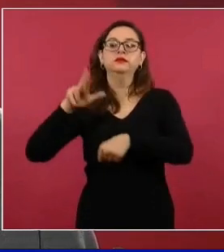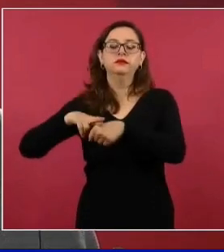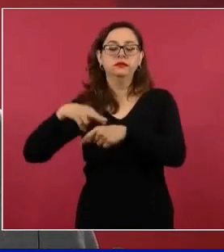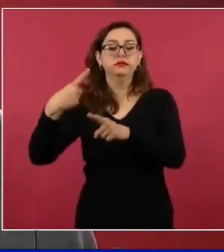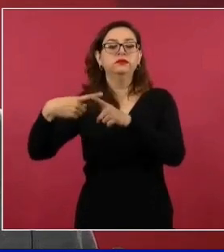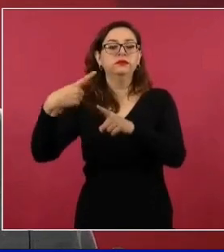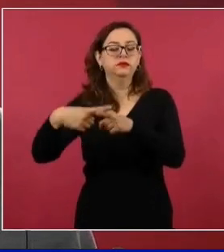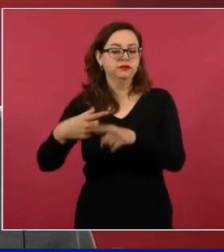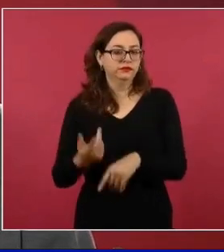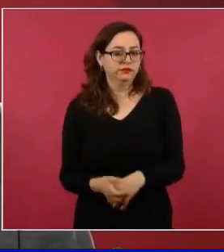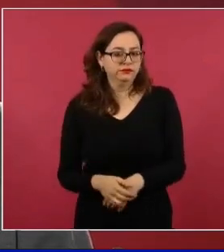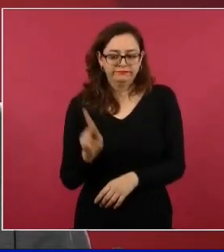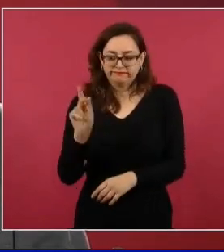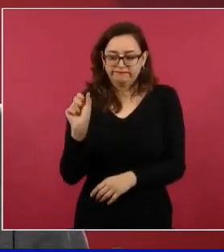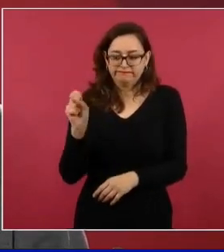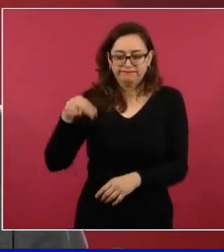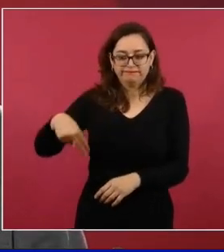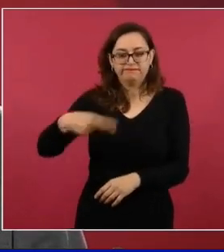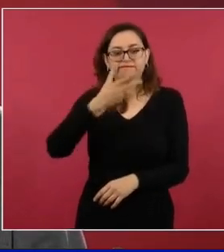Lozano Gracia,